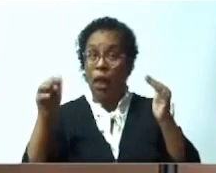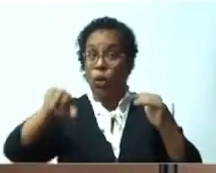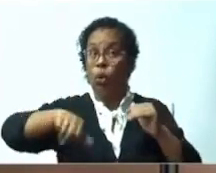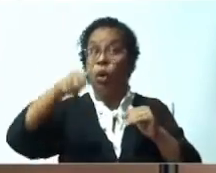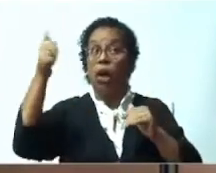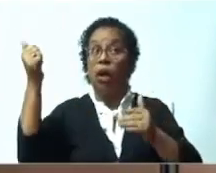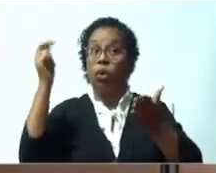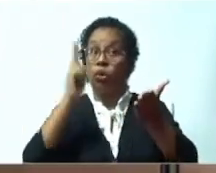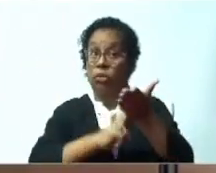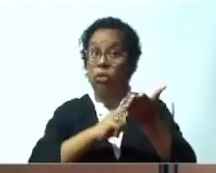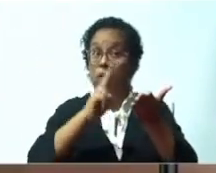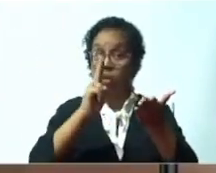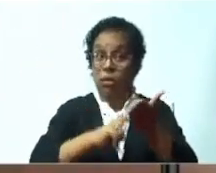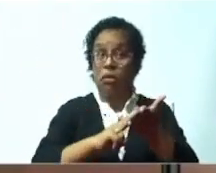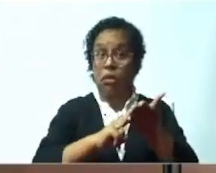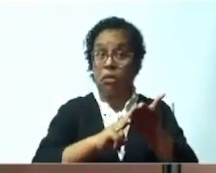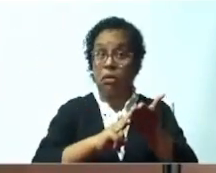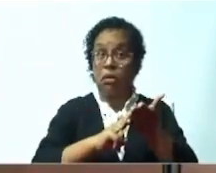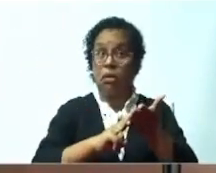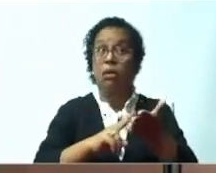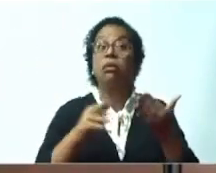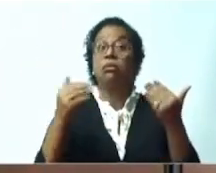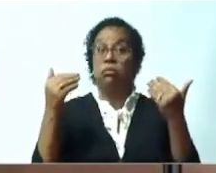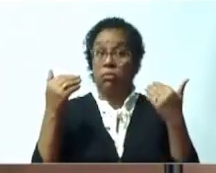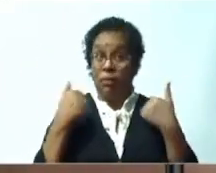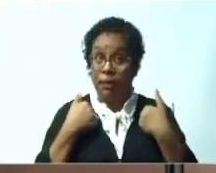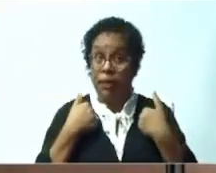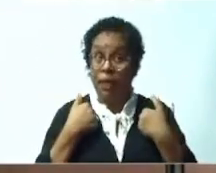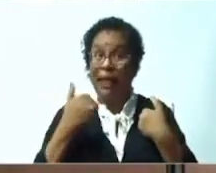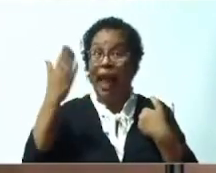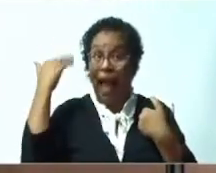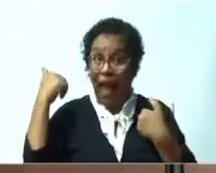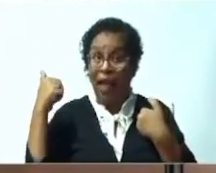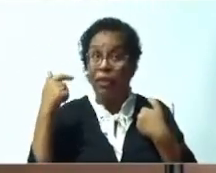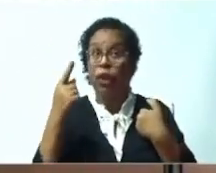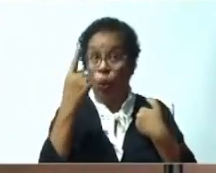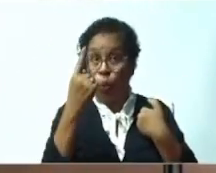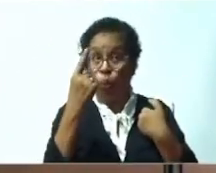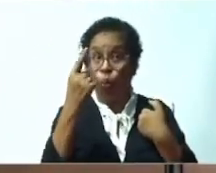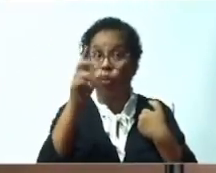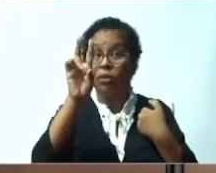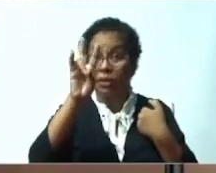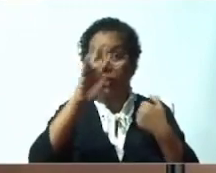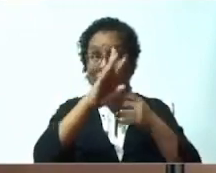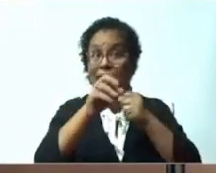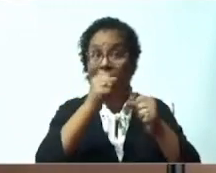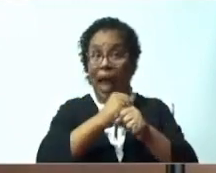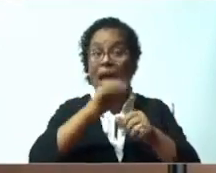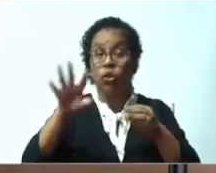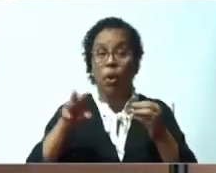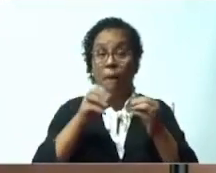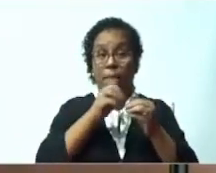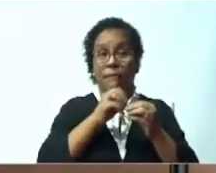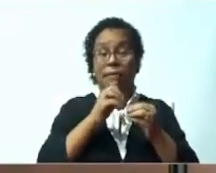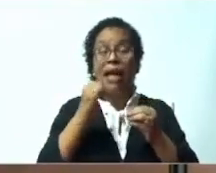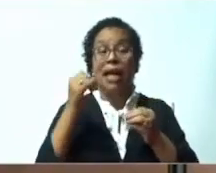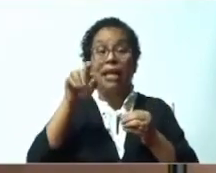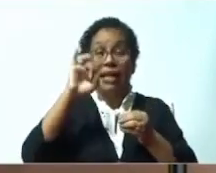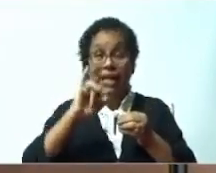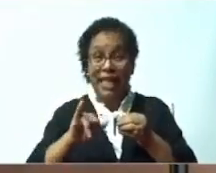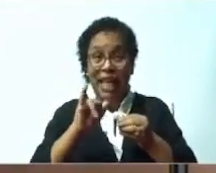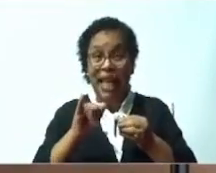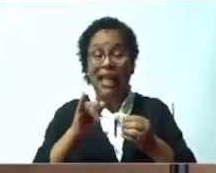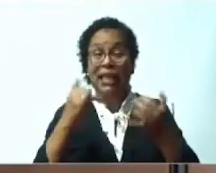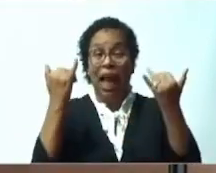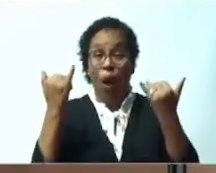por 7 años más y yo lo estoy comparando con el que nosotros estamos aprobando. Y si yo estoy aprobando uno que es 10